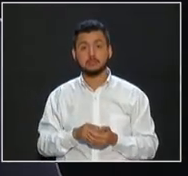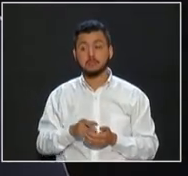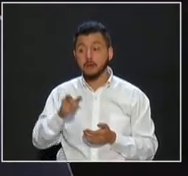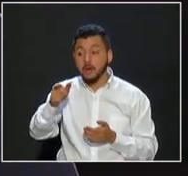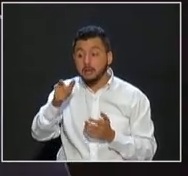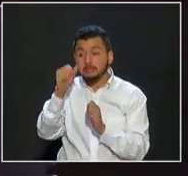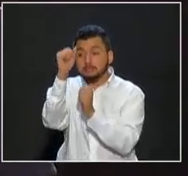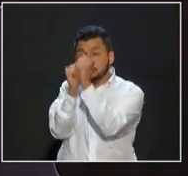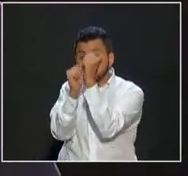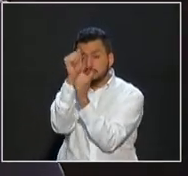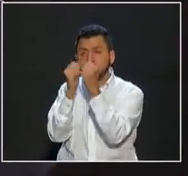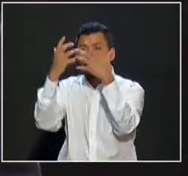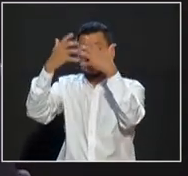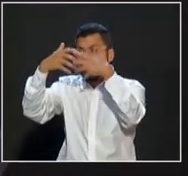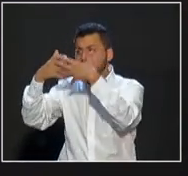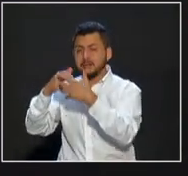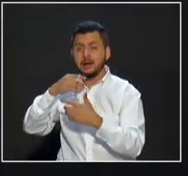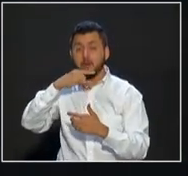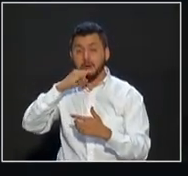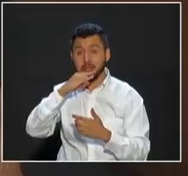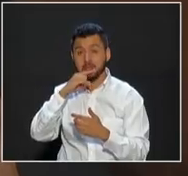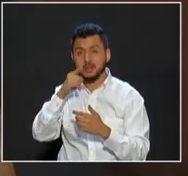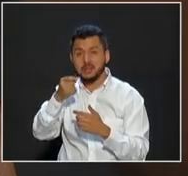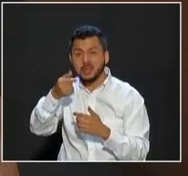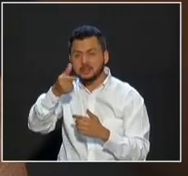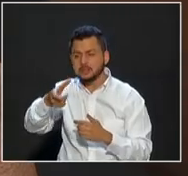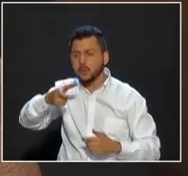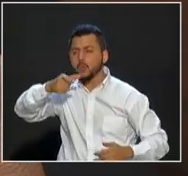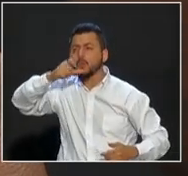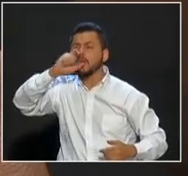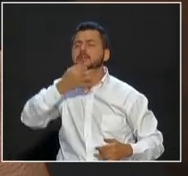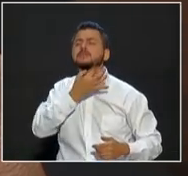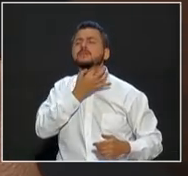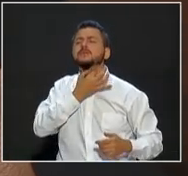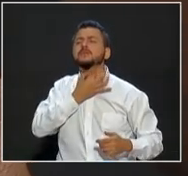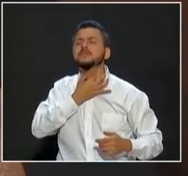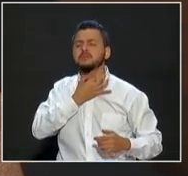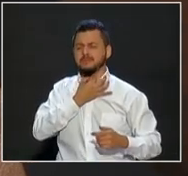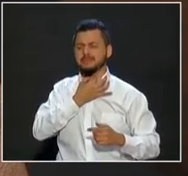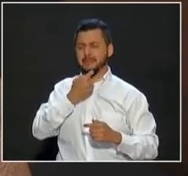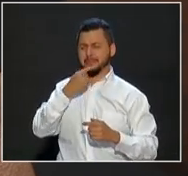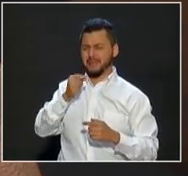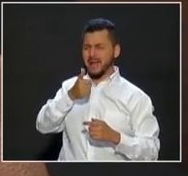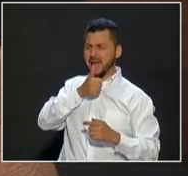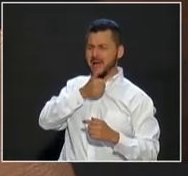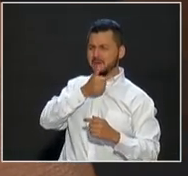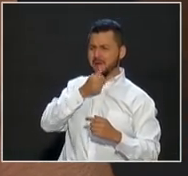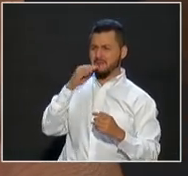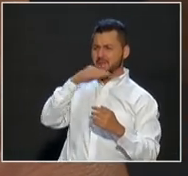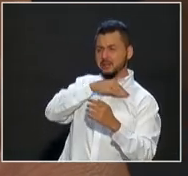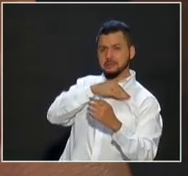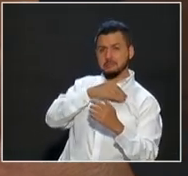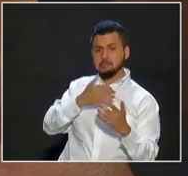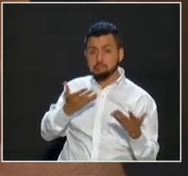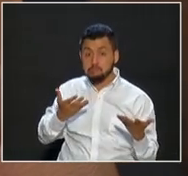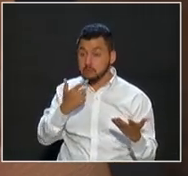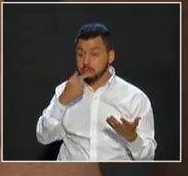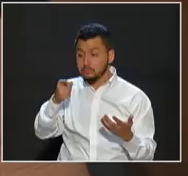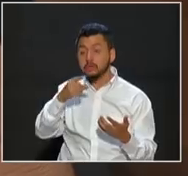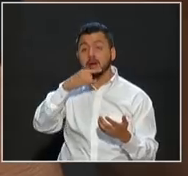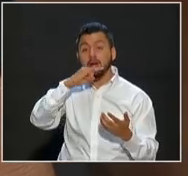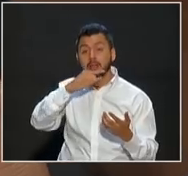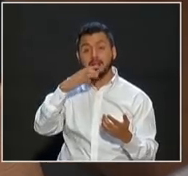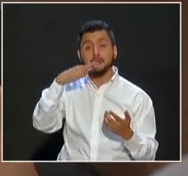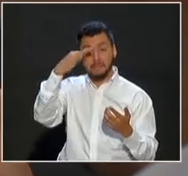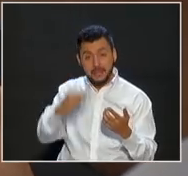haciendo alcoholes y productos que tengan valor agregado para poder competir en los mercados nacionales e internacionales sin duda tenemos que